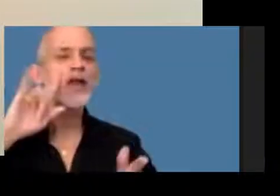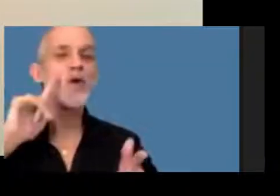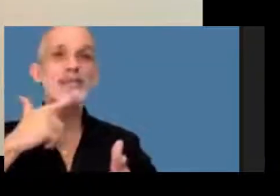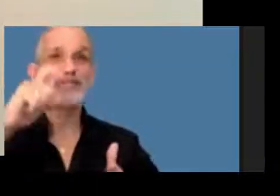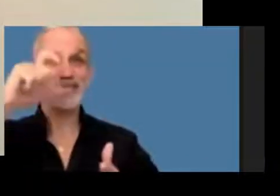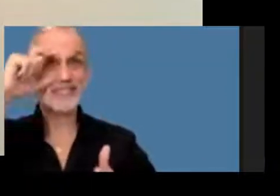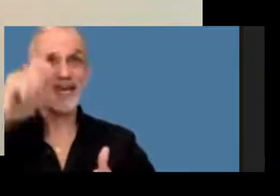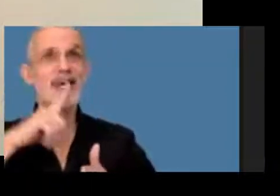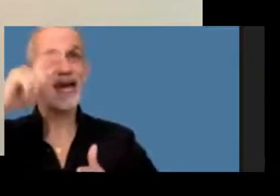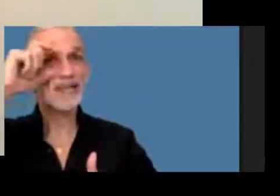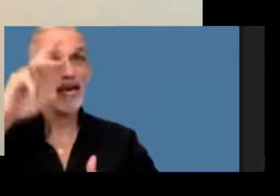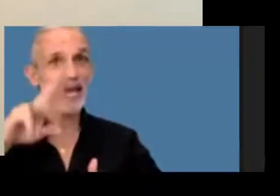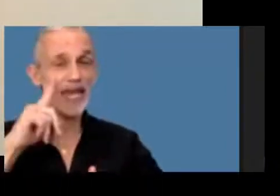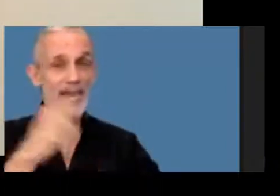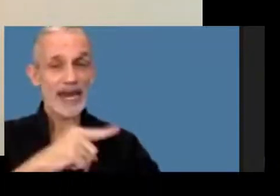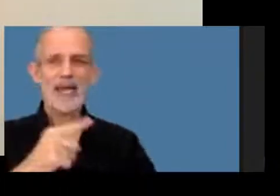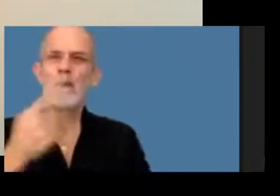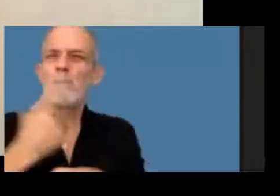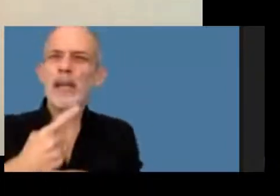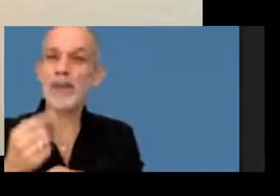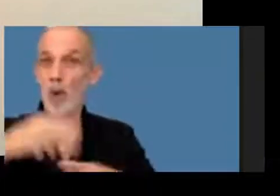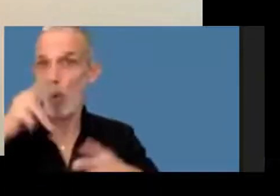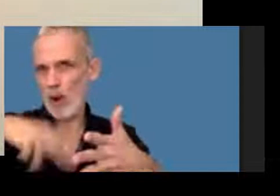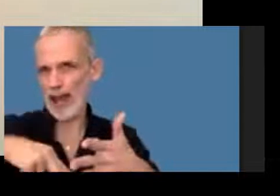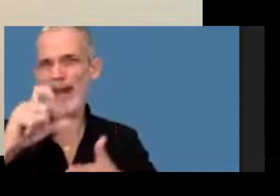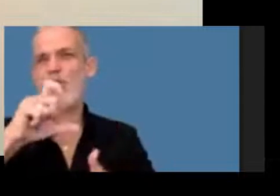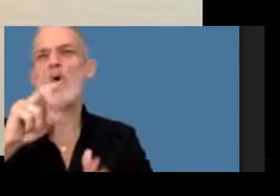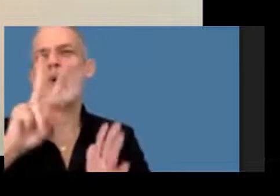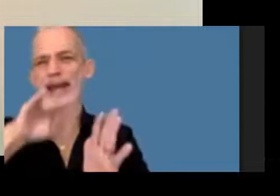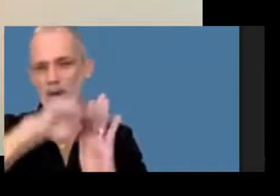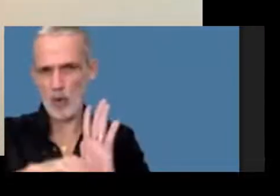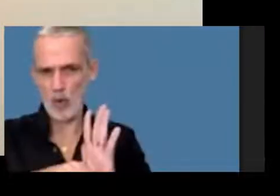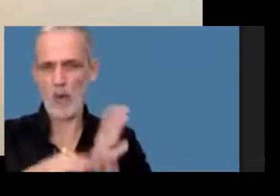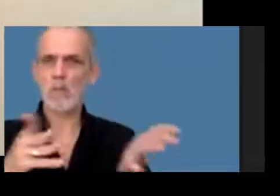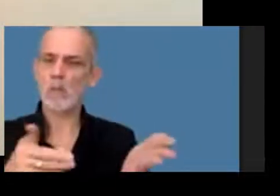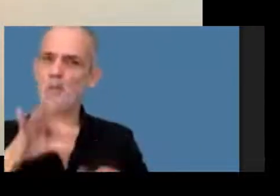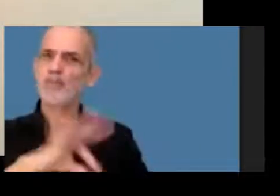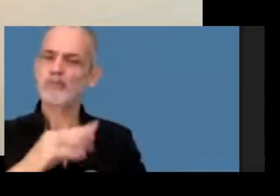doctor. Previo a eso voy a leer su currículum. Bueno, el doctor José Luis